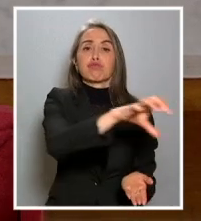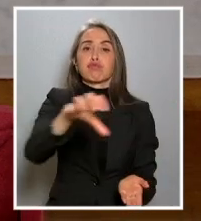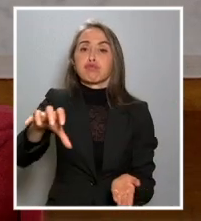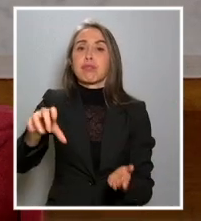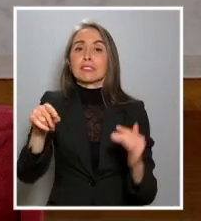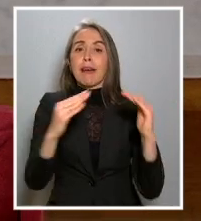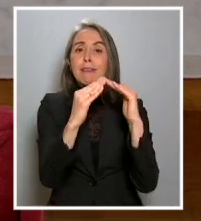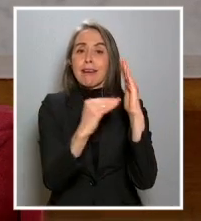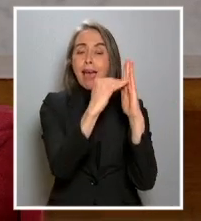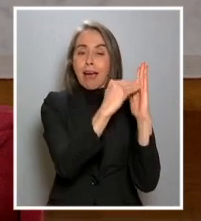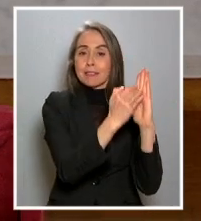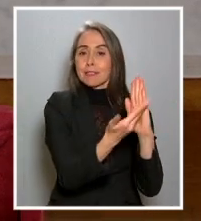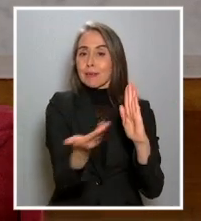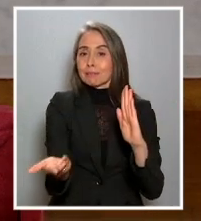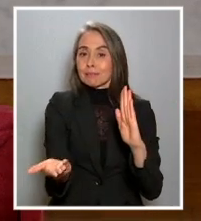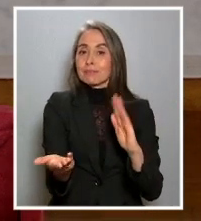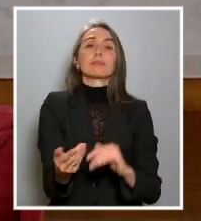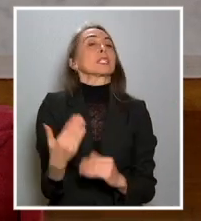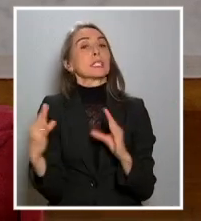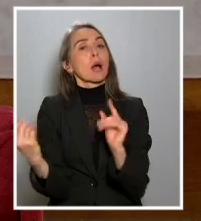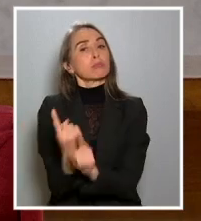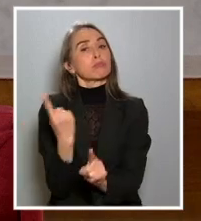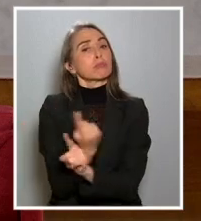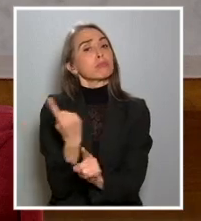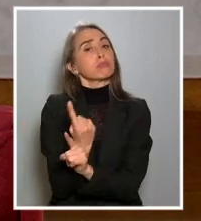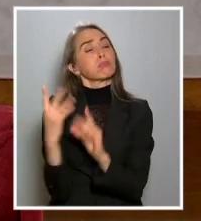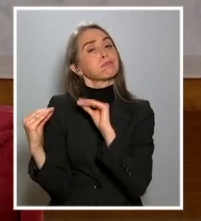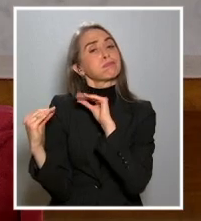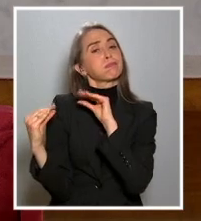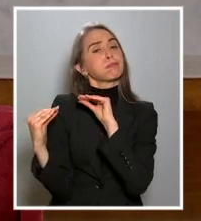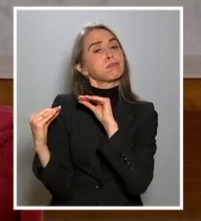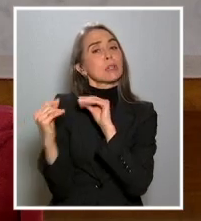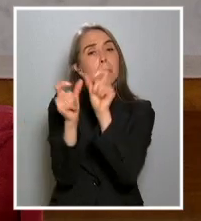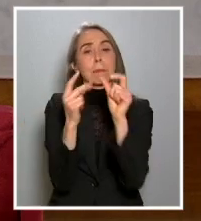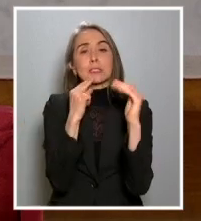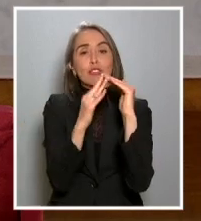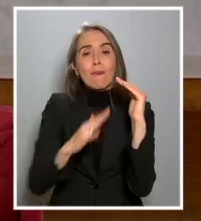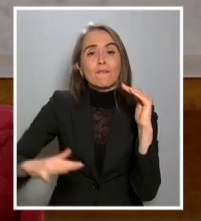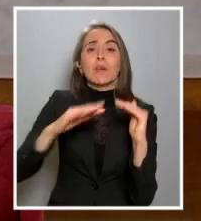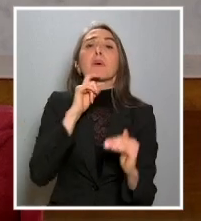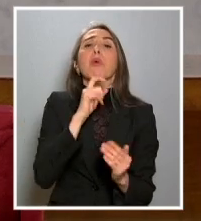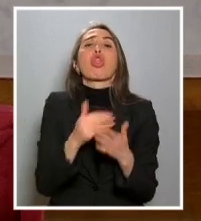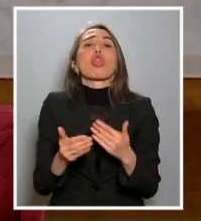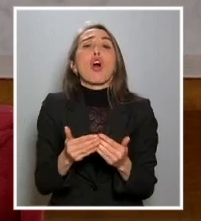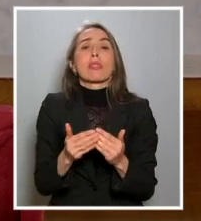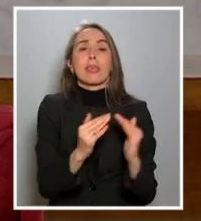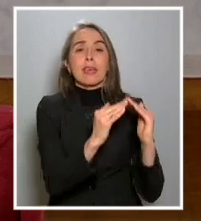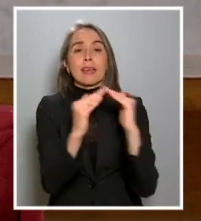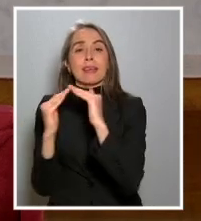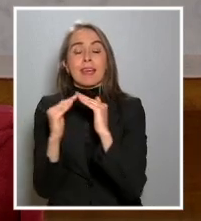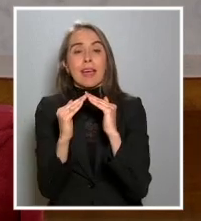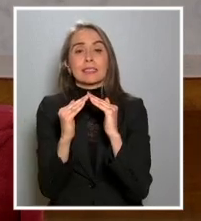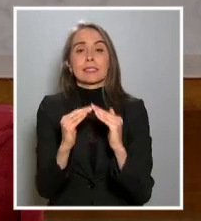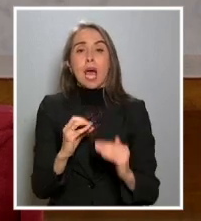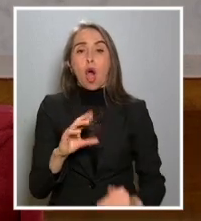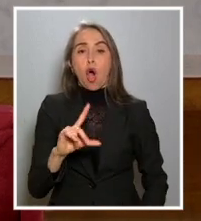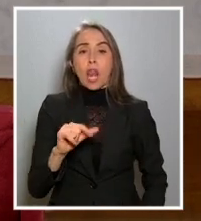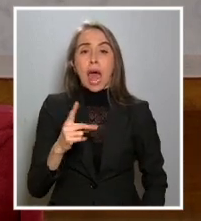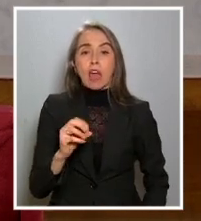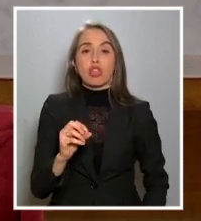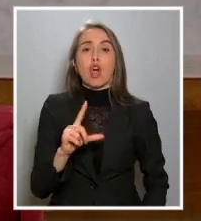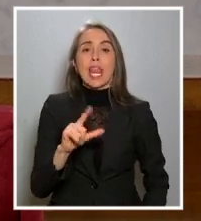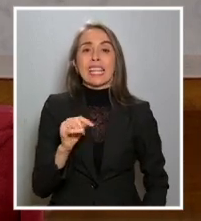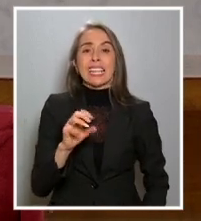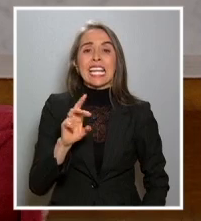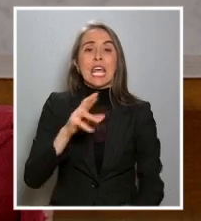Así lo he conversado directamente con los pobladores, por ejemplo, del conjunto habitacional Orlando Letelier en San